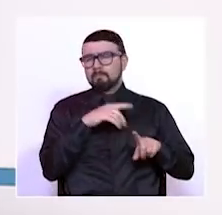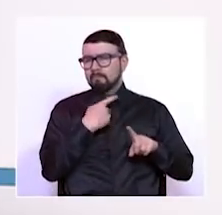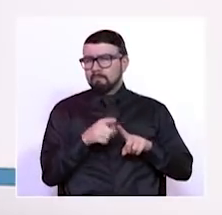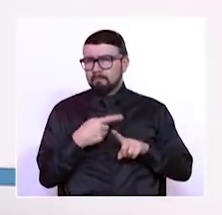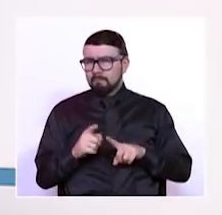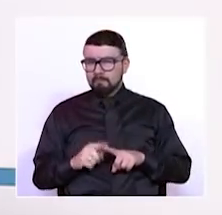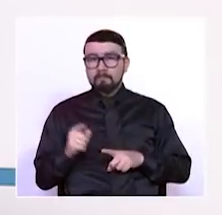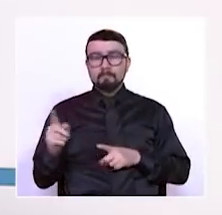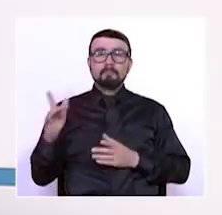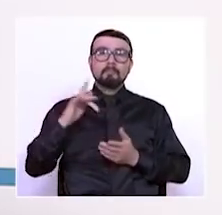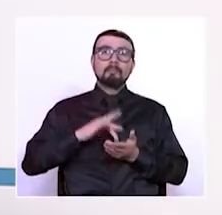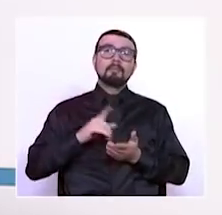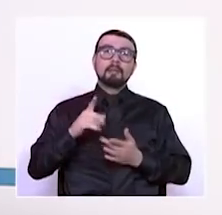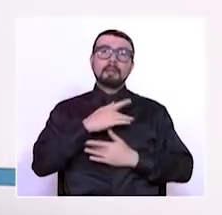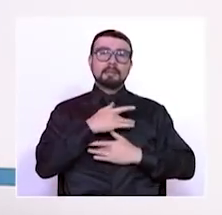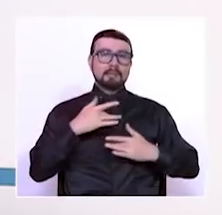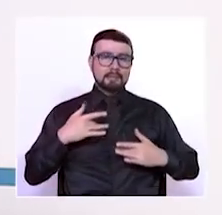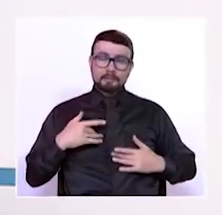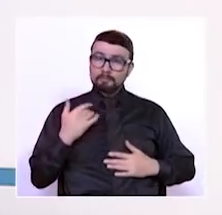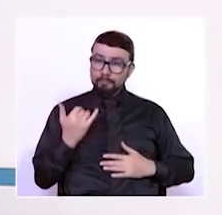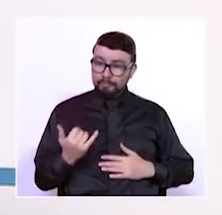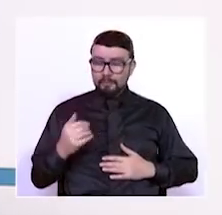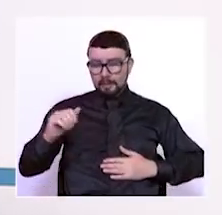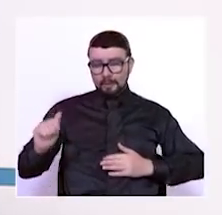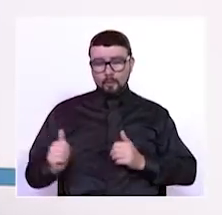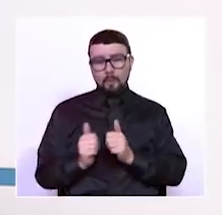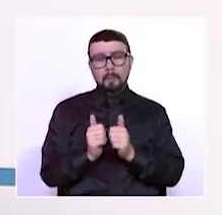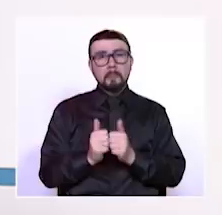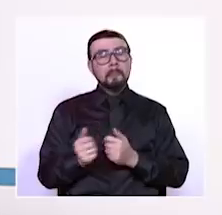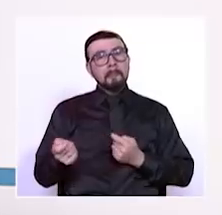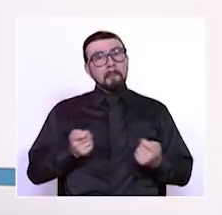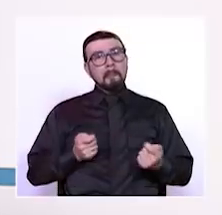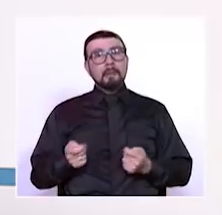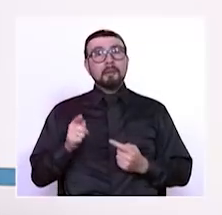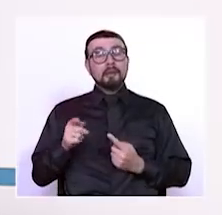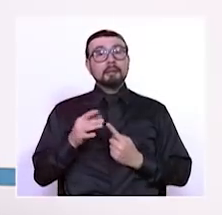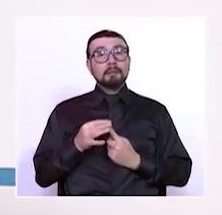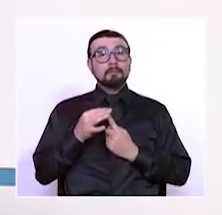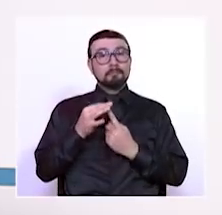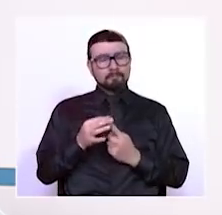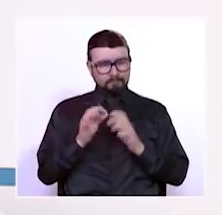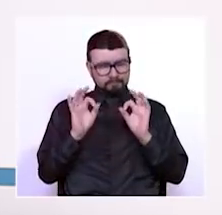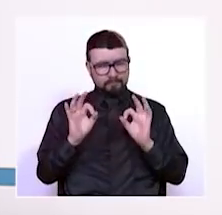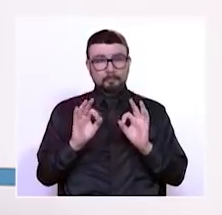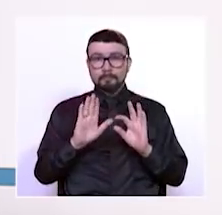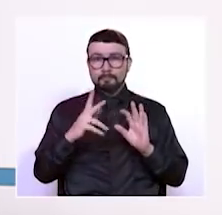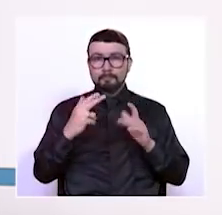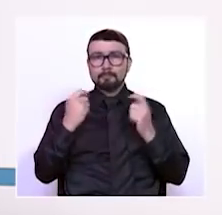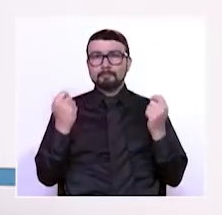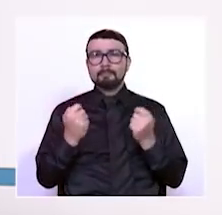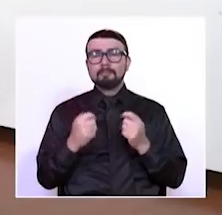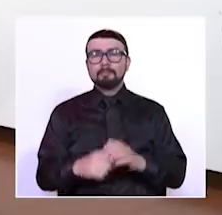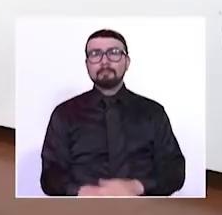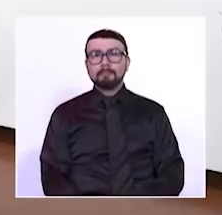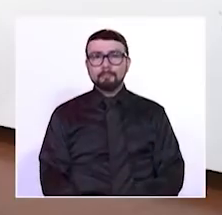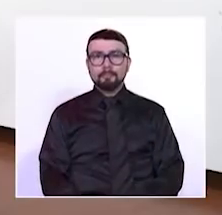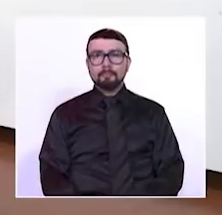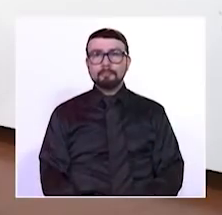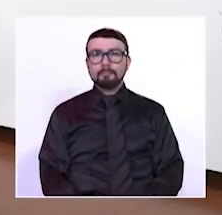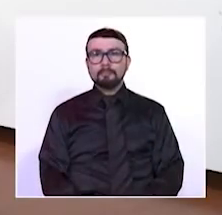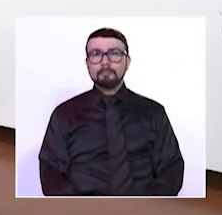nuestro Parque de la Salud y poder hacer un acompañamiento especializado a los pacientes. Vamos a este corte de comerciales.